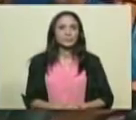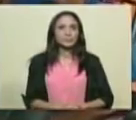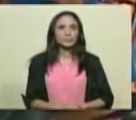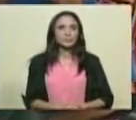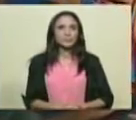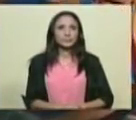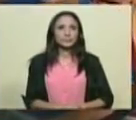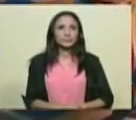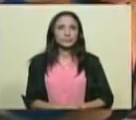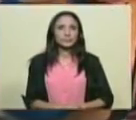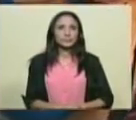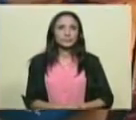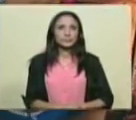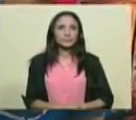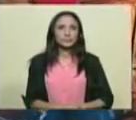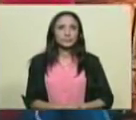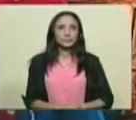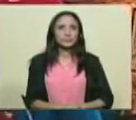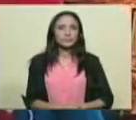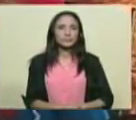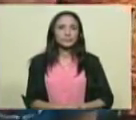Dímelo y yo lo voy repitiendo.